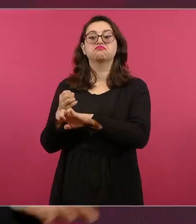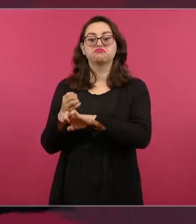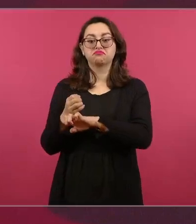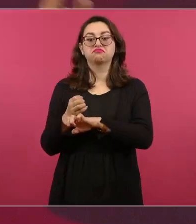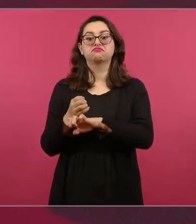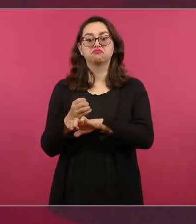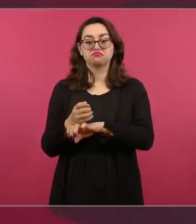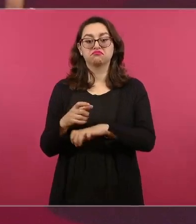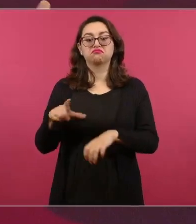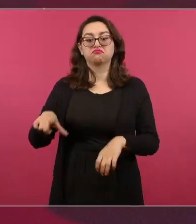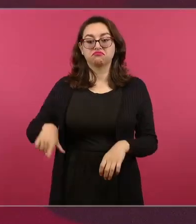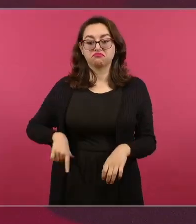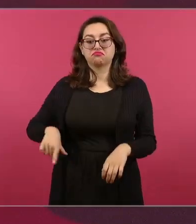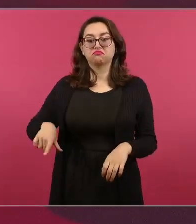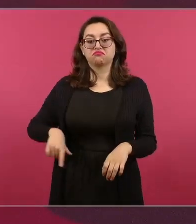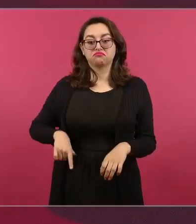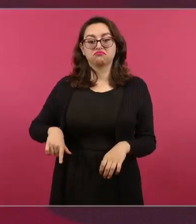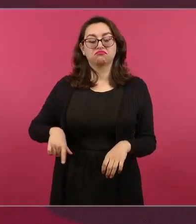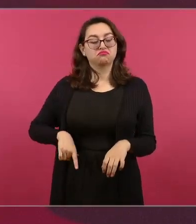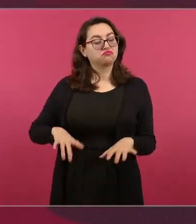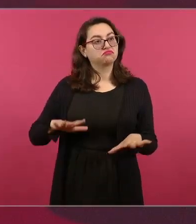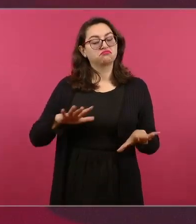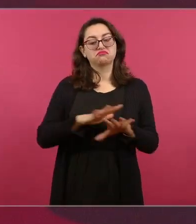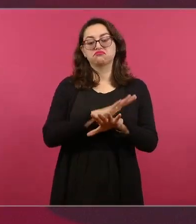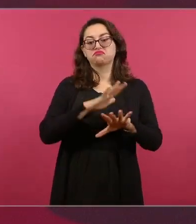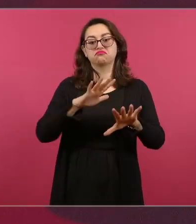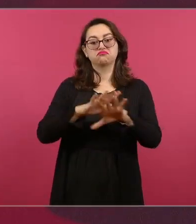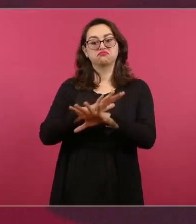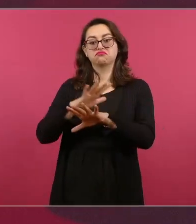ya con gobiernos